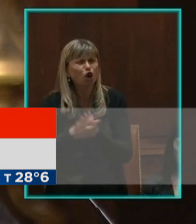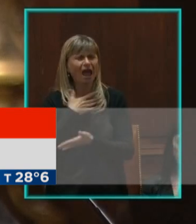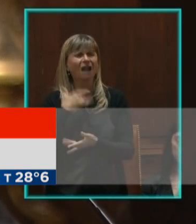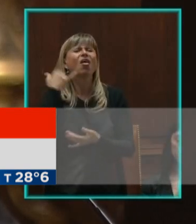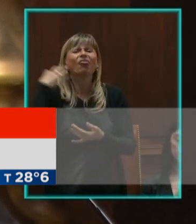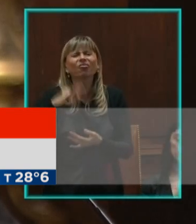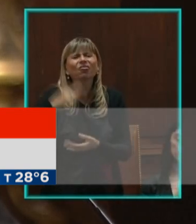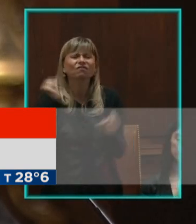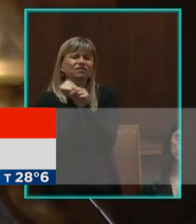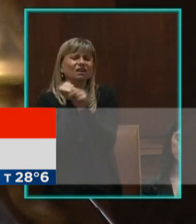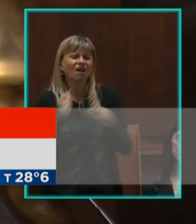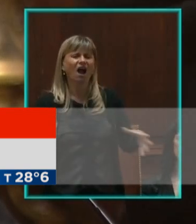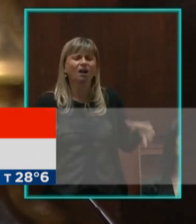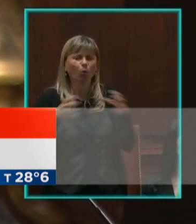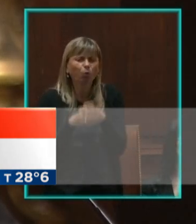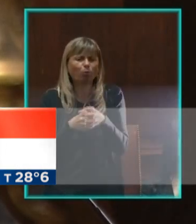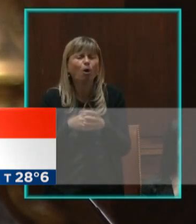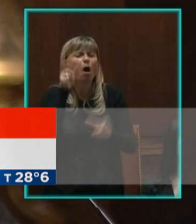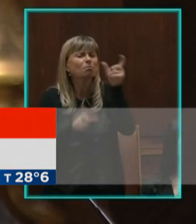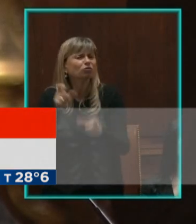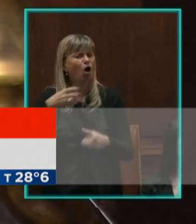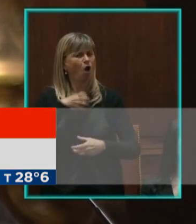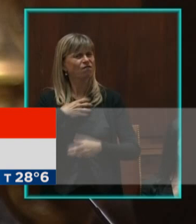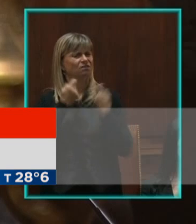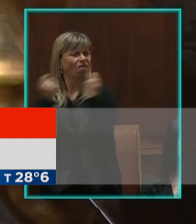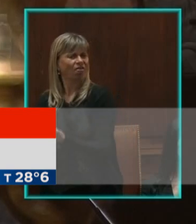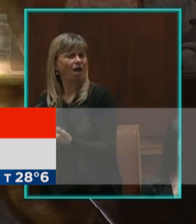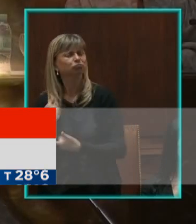equipo. La gente nos dio esa confianza y no vamos a fallar.